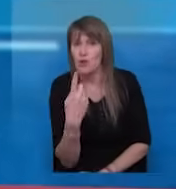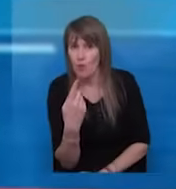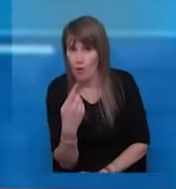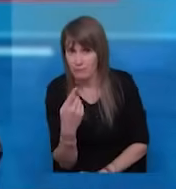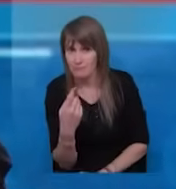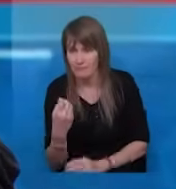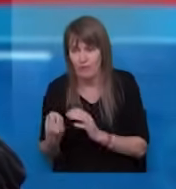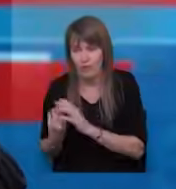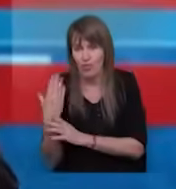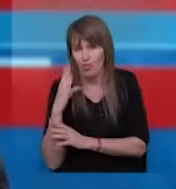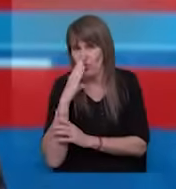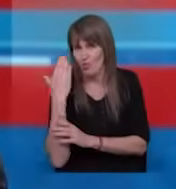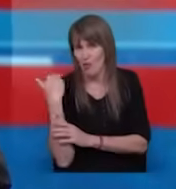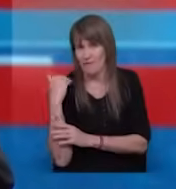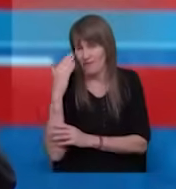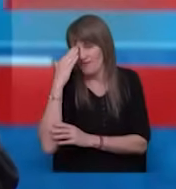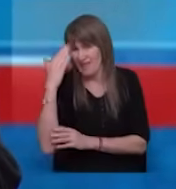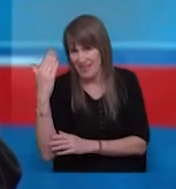contexto del accionar